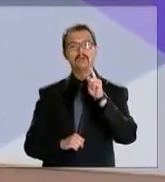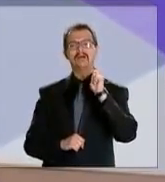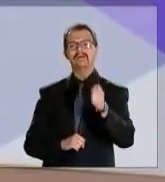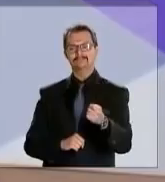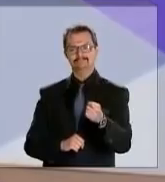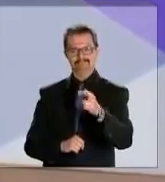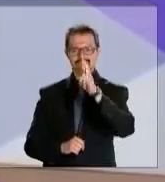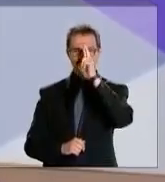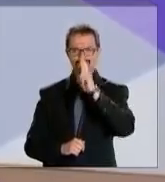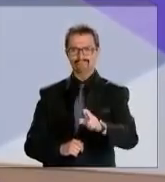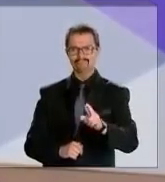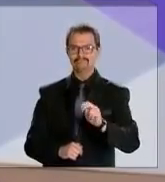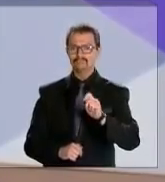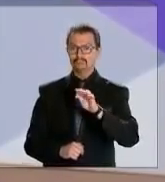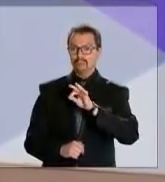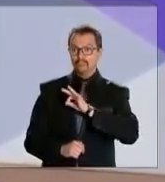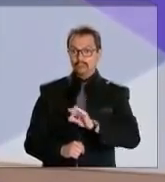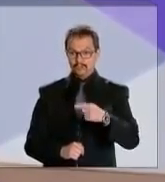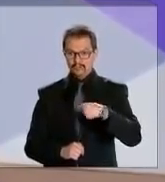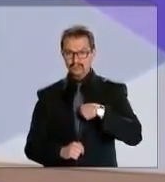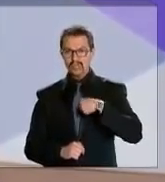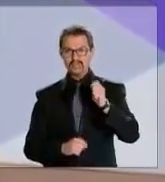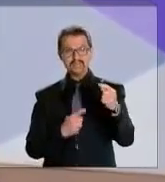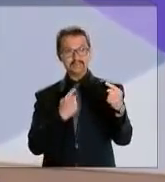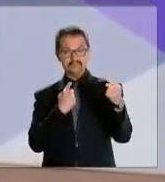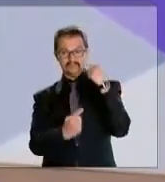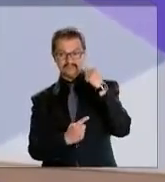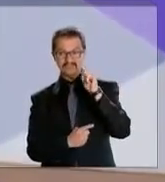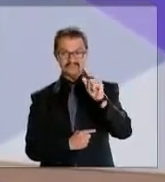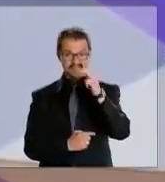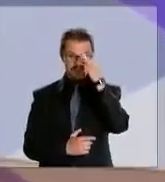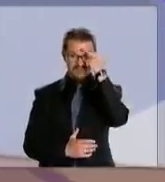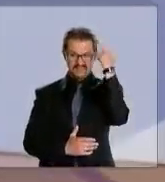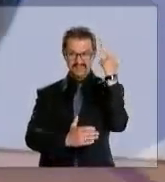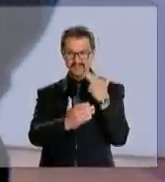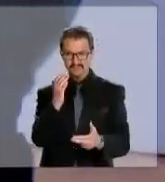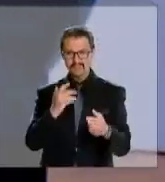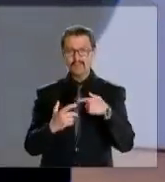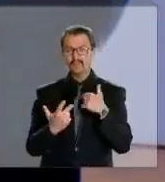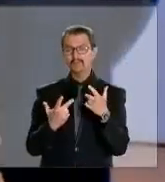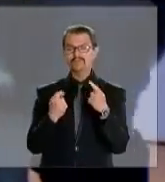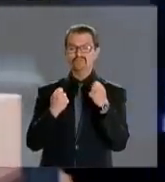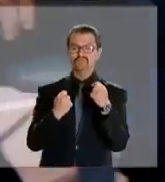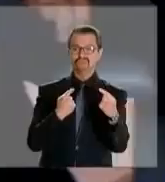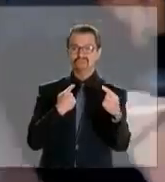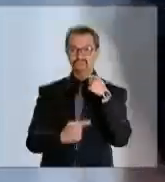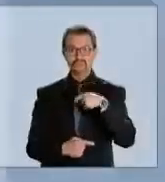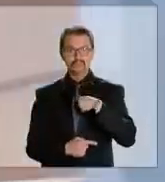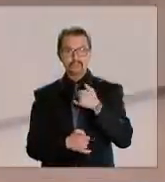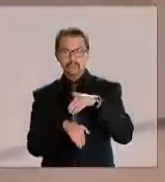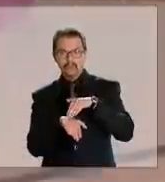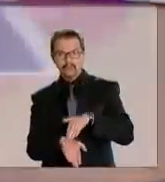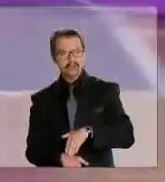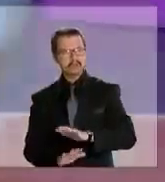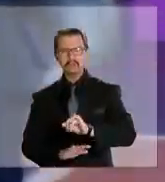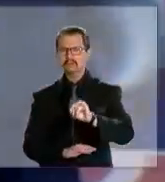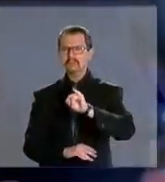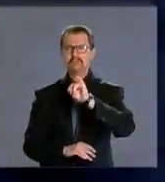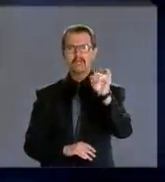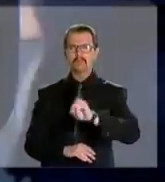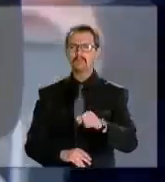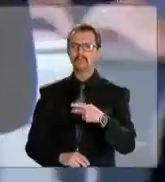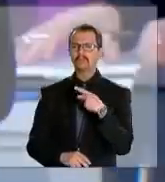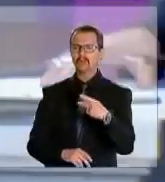que se nos falten al respeto jamás ese es mi compromiso con ustedes muchas gracias